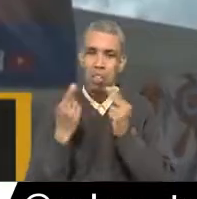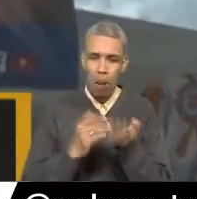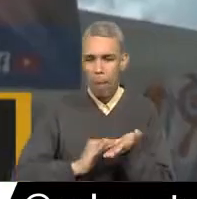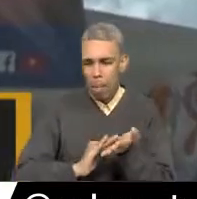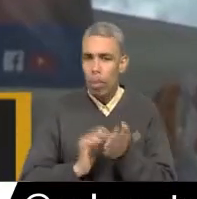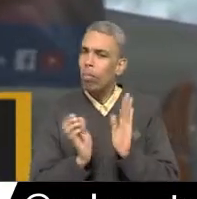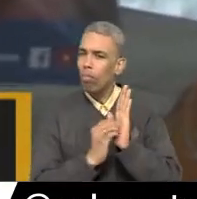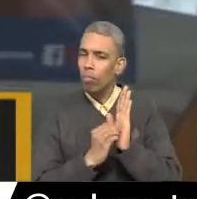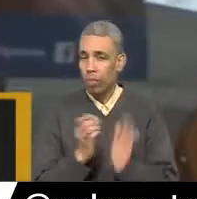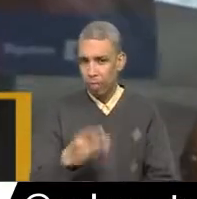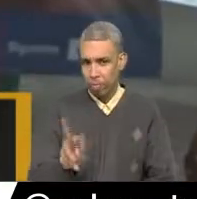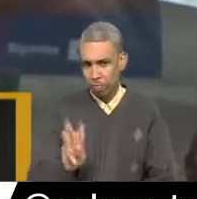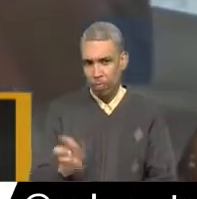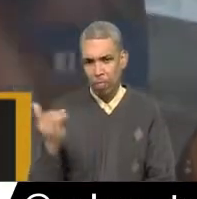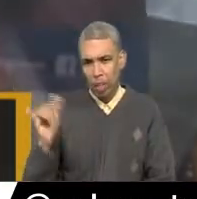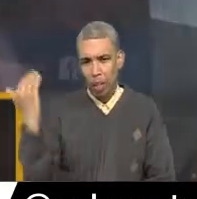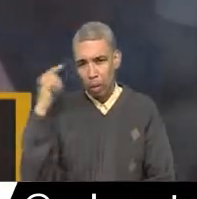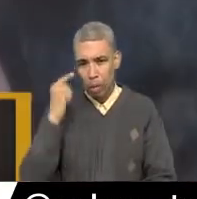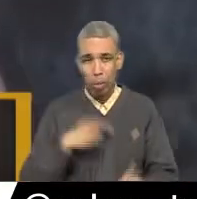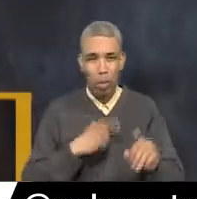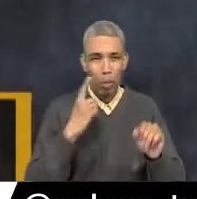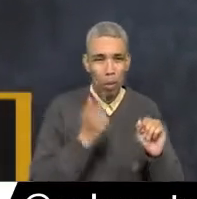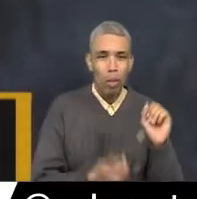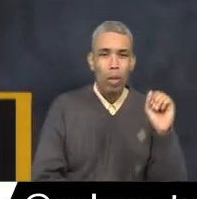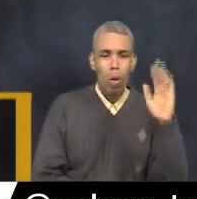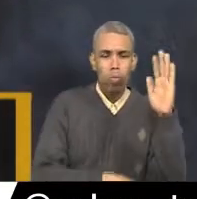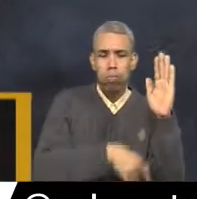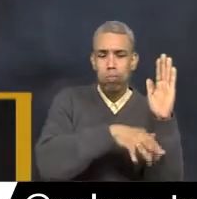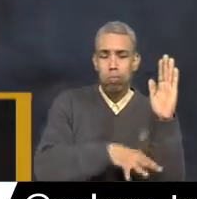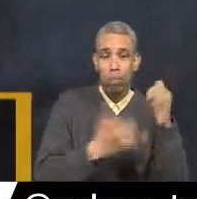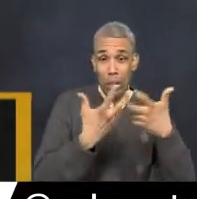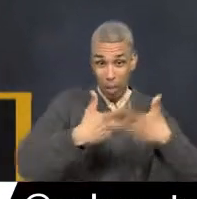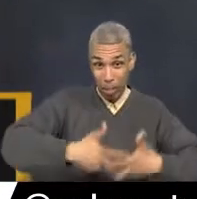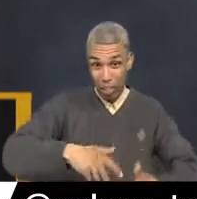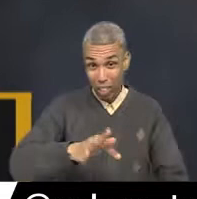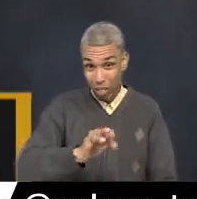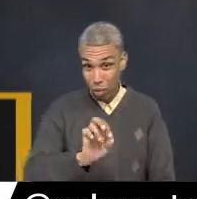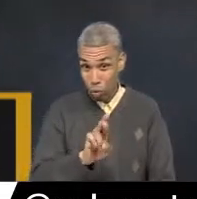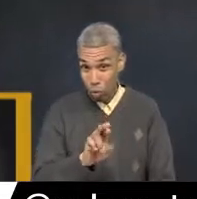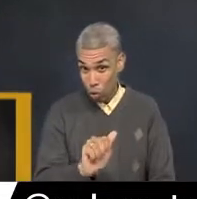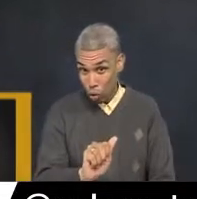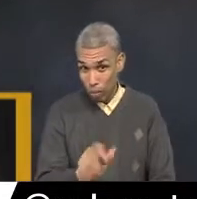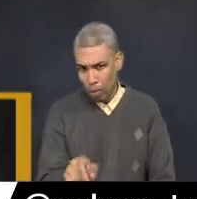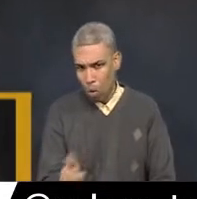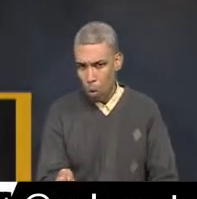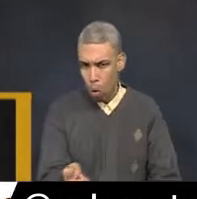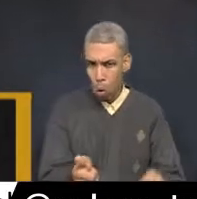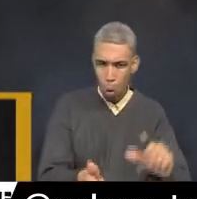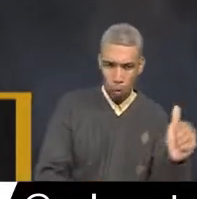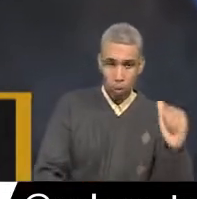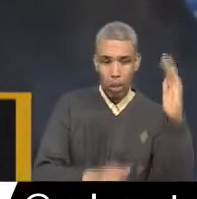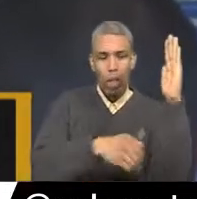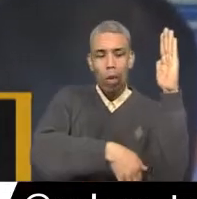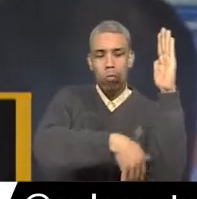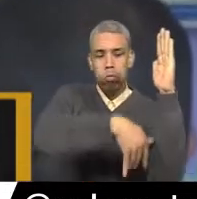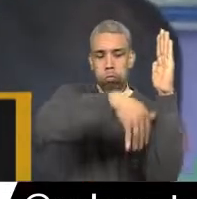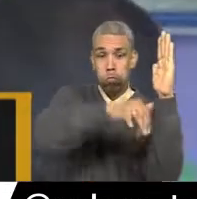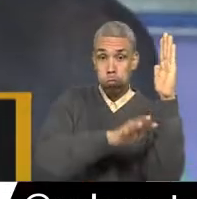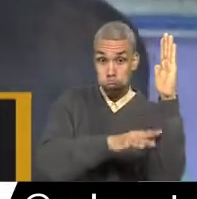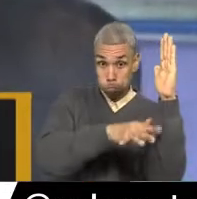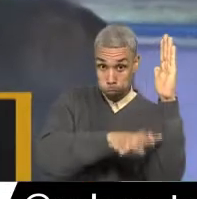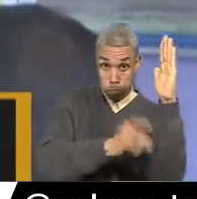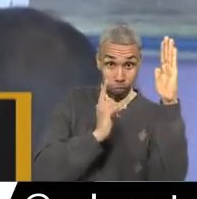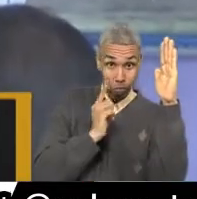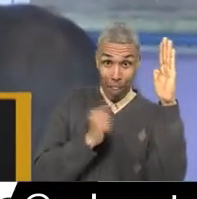habitantes de sectores aguas abajo de la presa La Tora y vecinas del embalse Topocoro. El enfoque participativo de los encuentros permitió